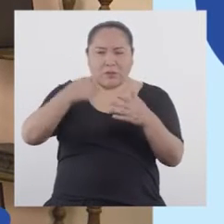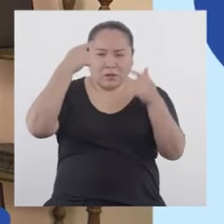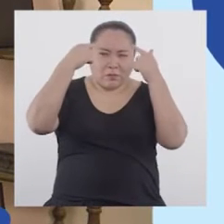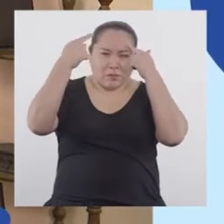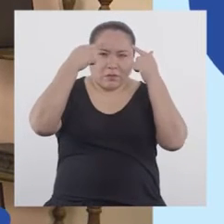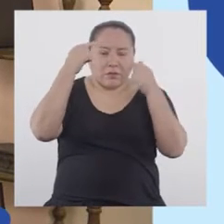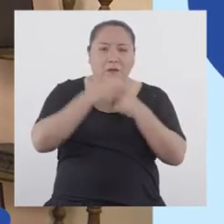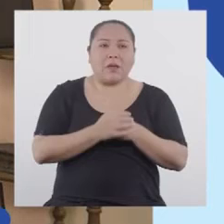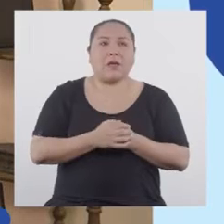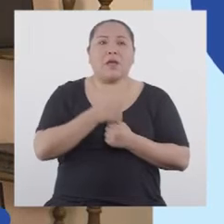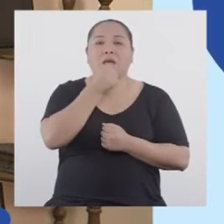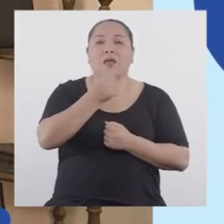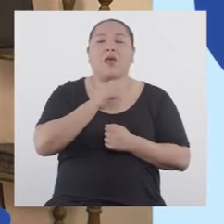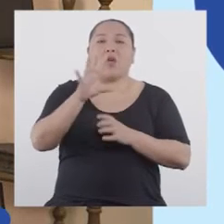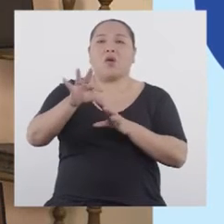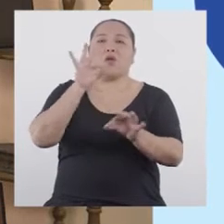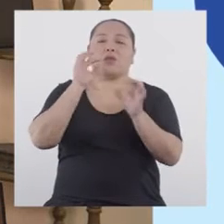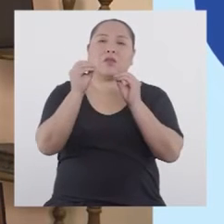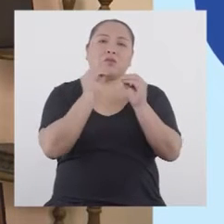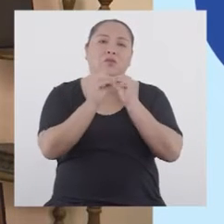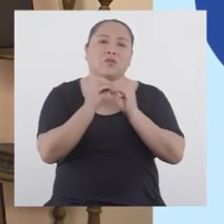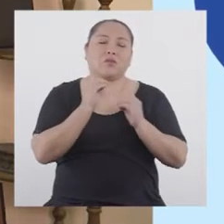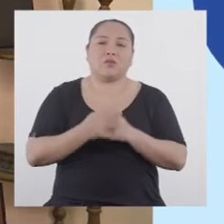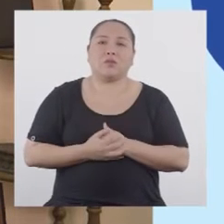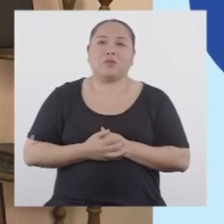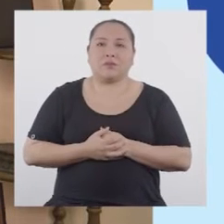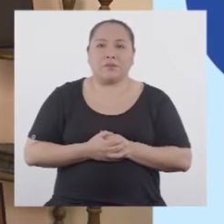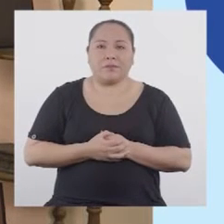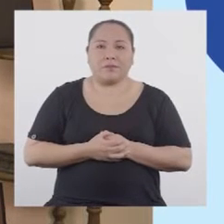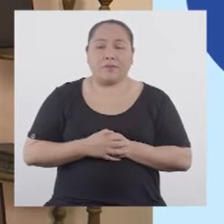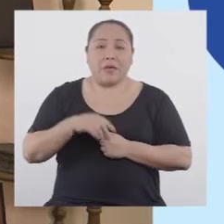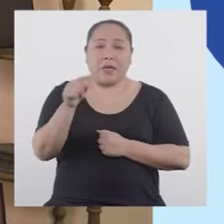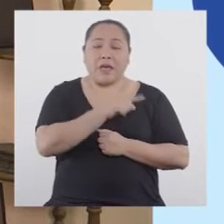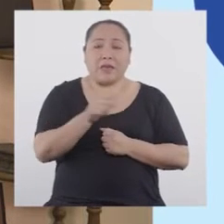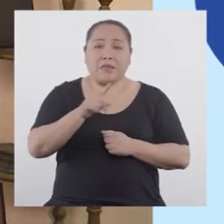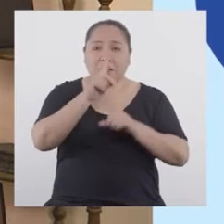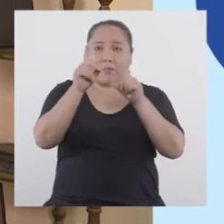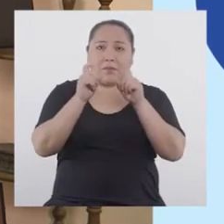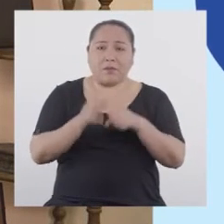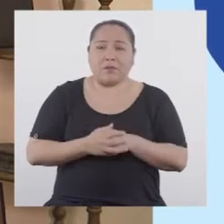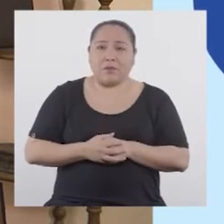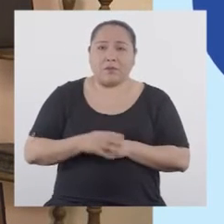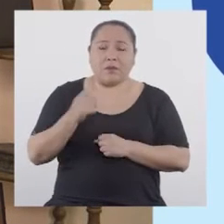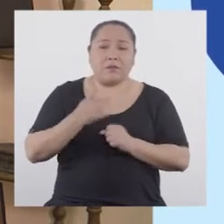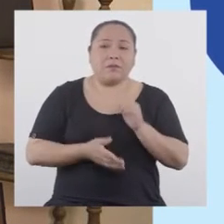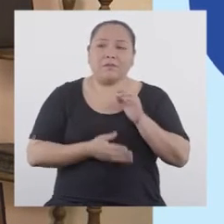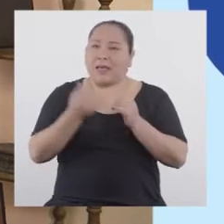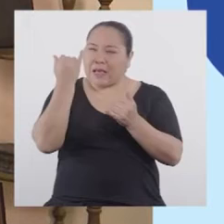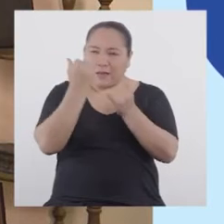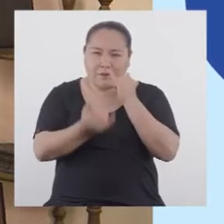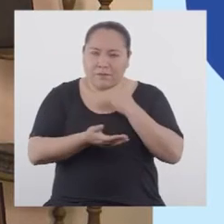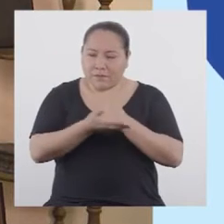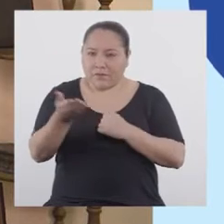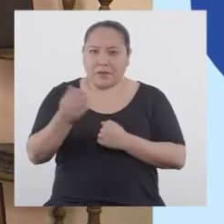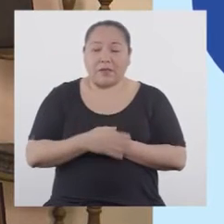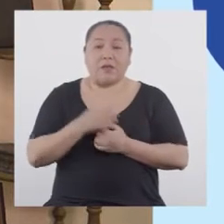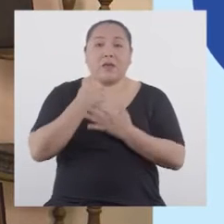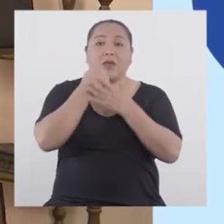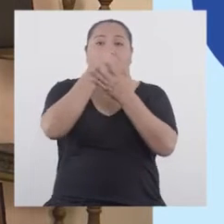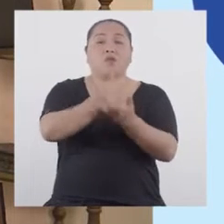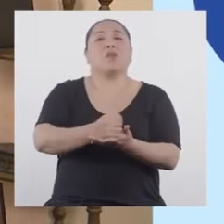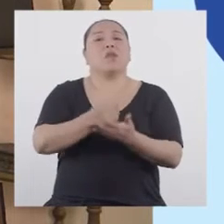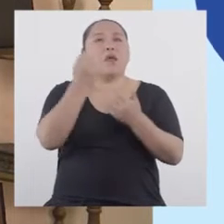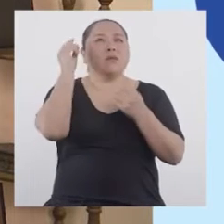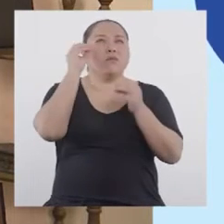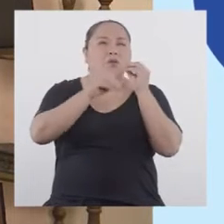tu entrevistado en encontrar soluciones. Estas preguntas se deben hacer hasta el final y te